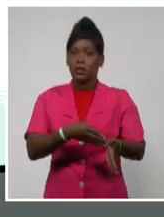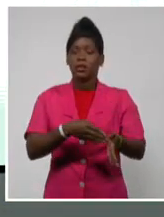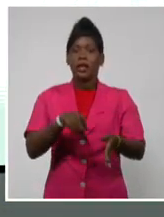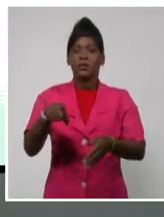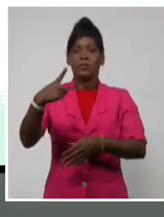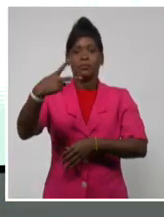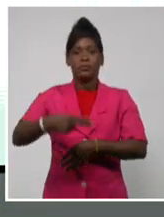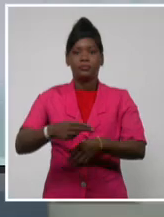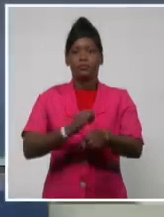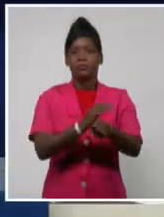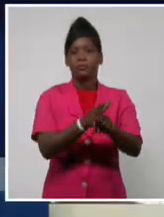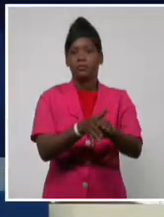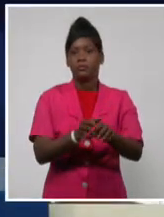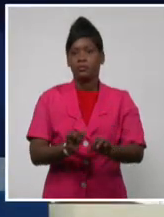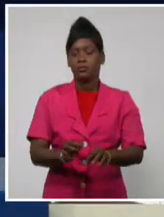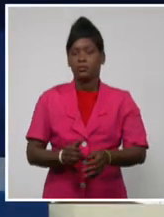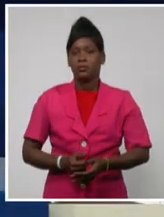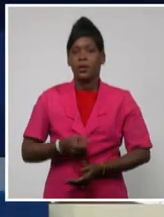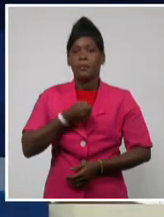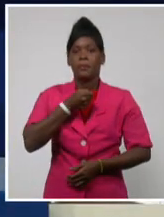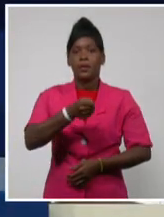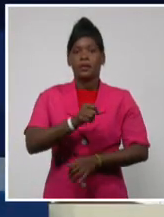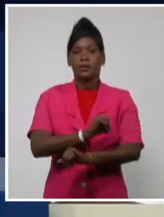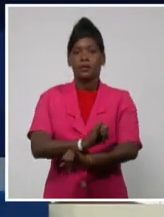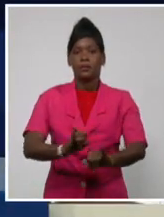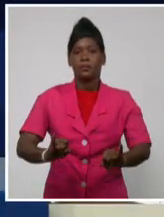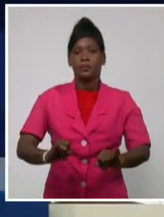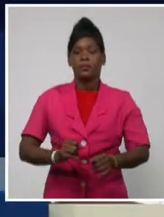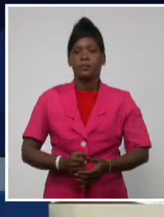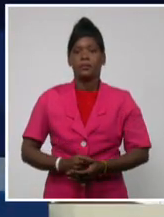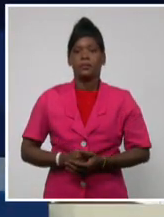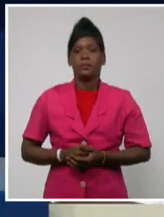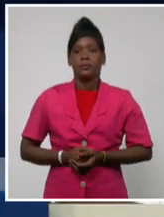al nuevo coronavirus. Gisela García Rivero, Sistema Informativo de la Televisión Cubana.